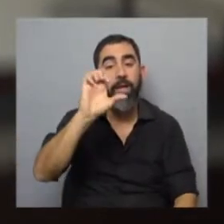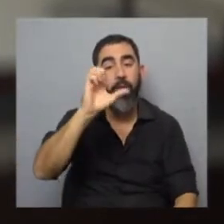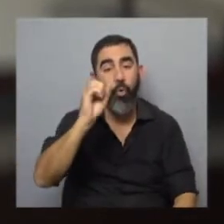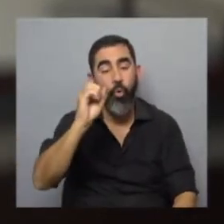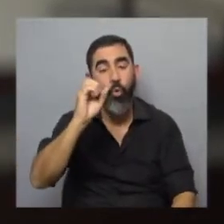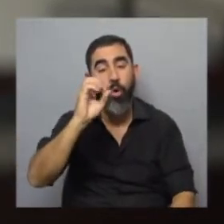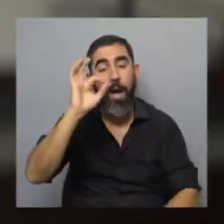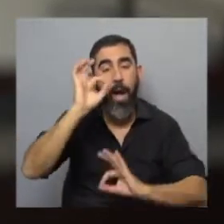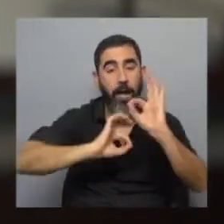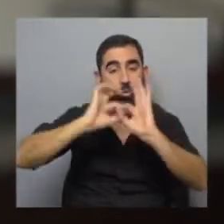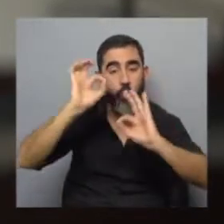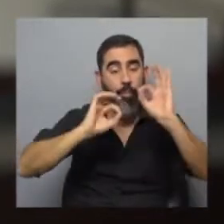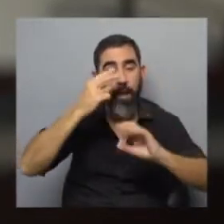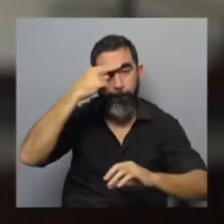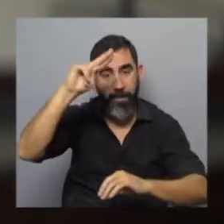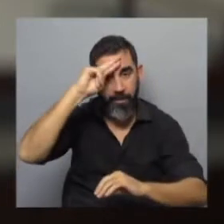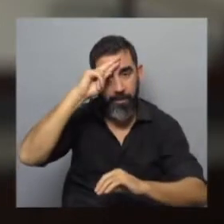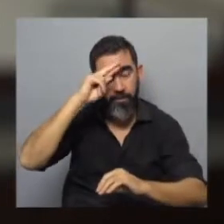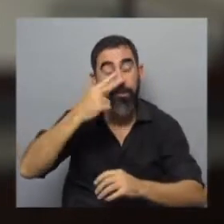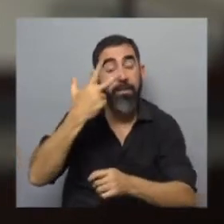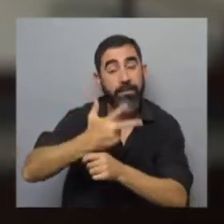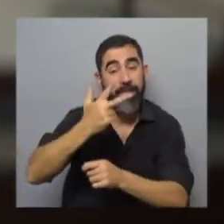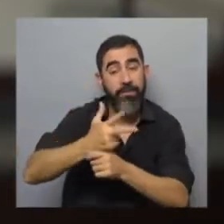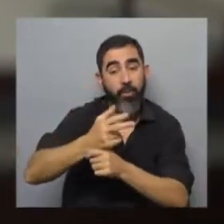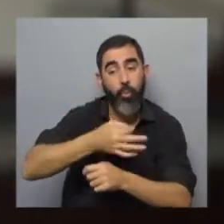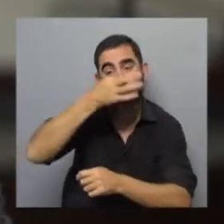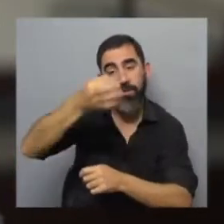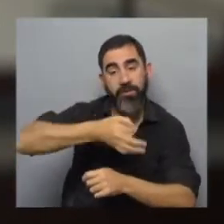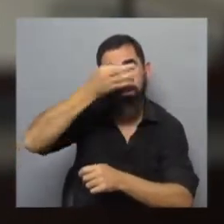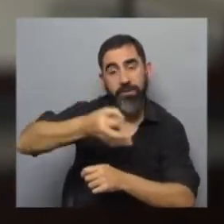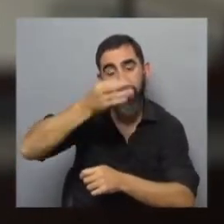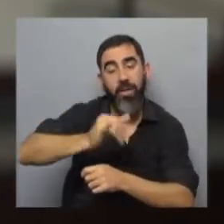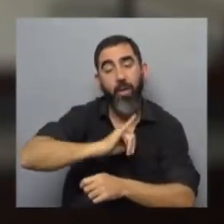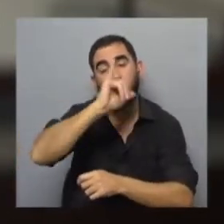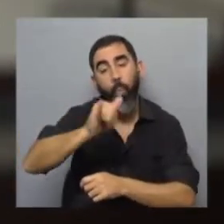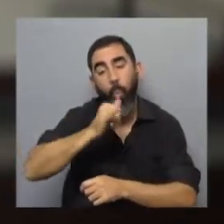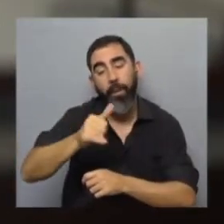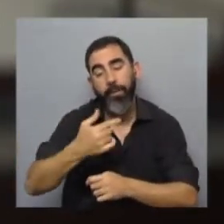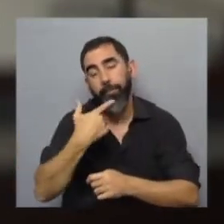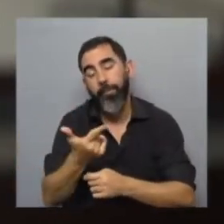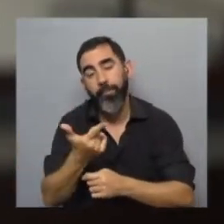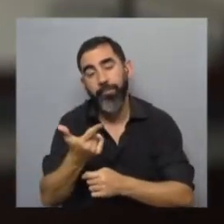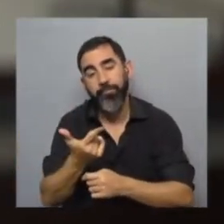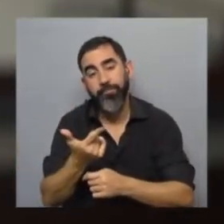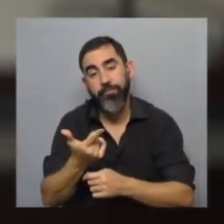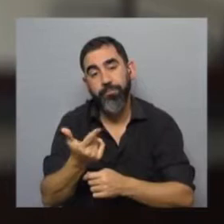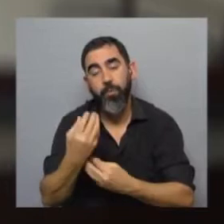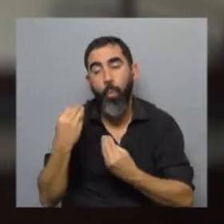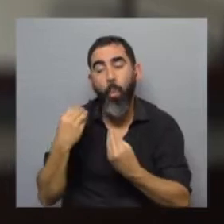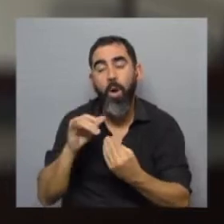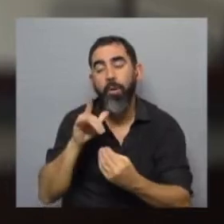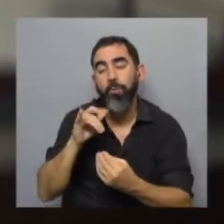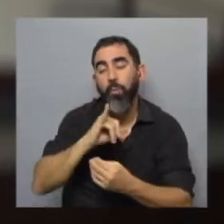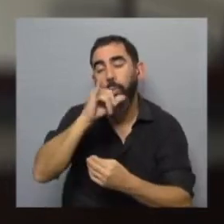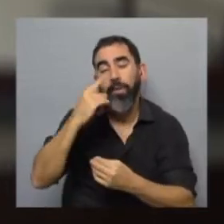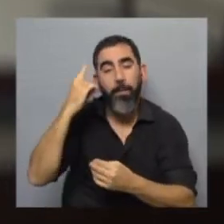Y en tercer lugar, dar una charla dirigida a todo público contando cuál es o cuál fue o ha sido